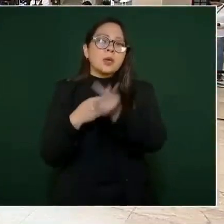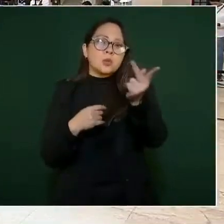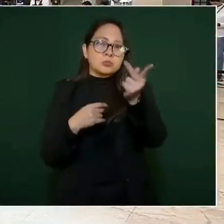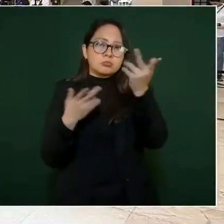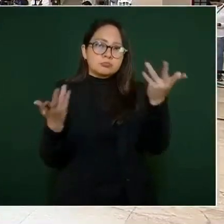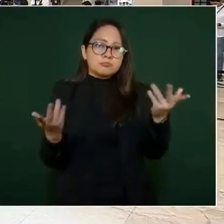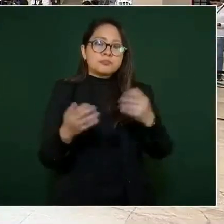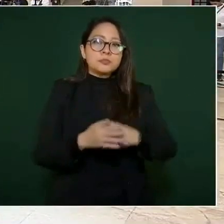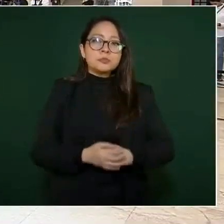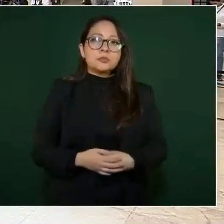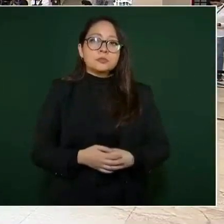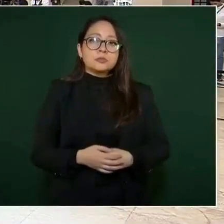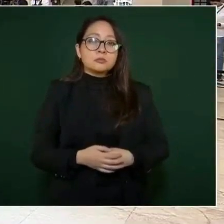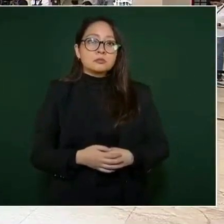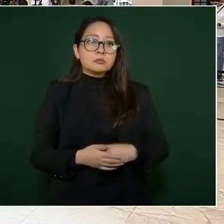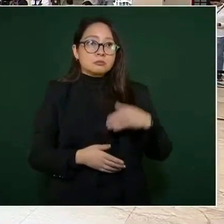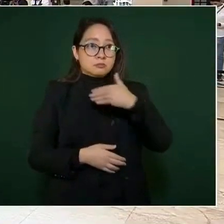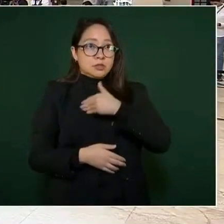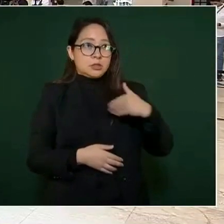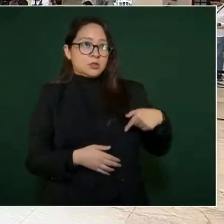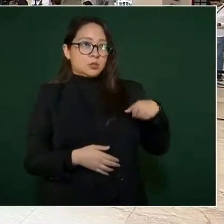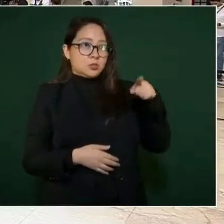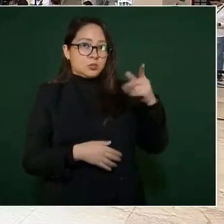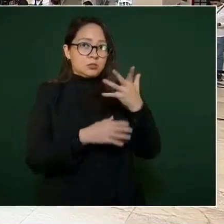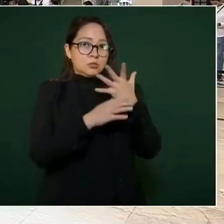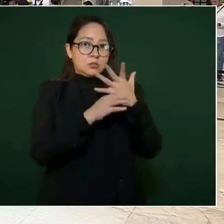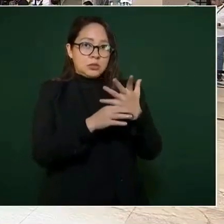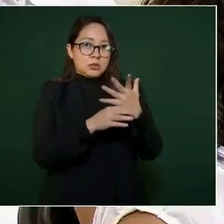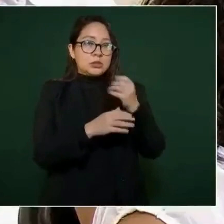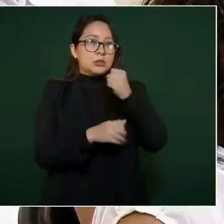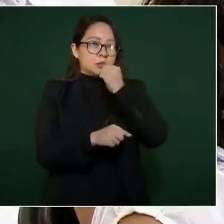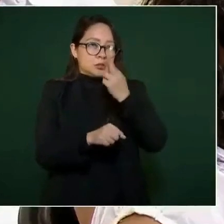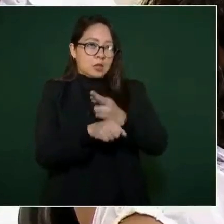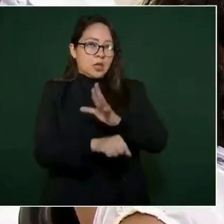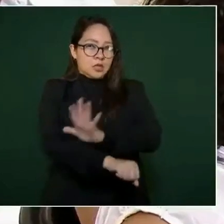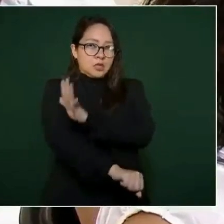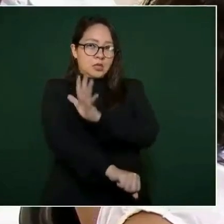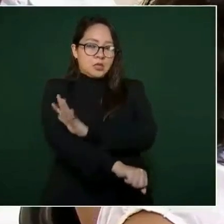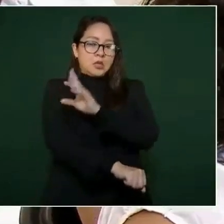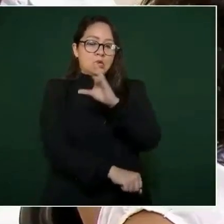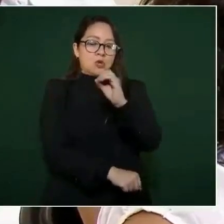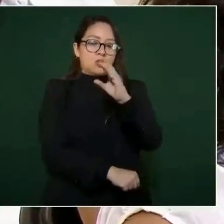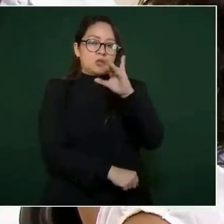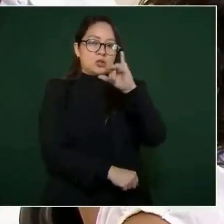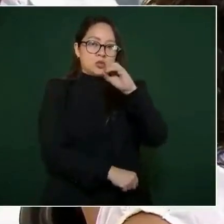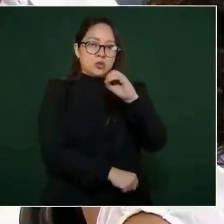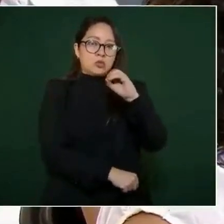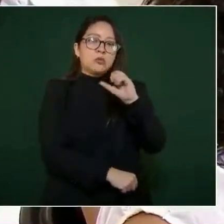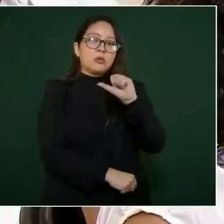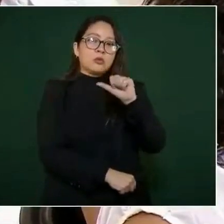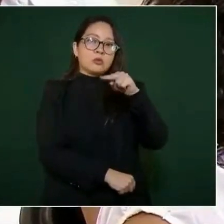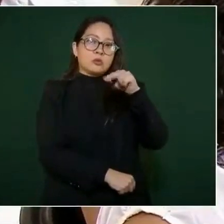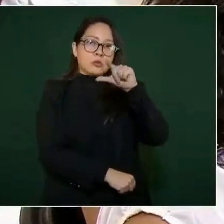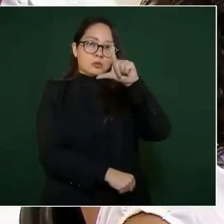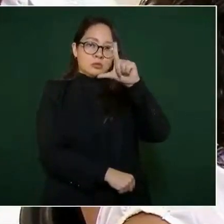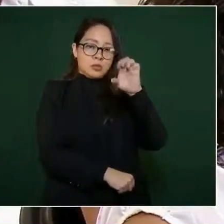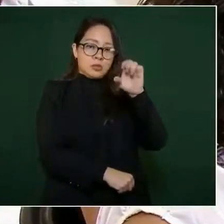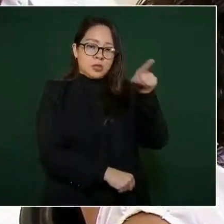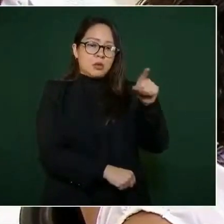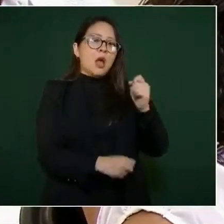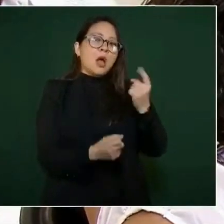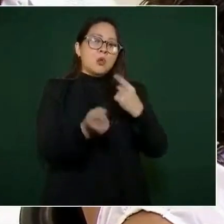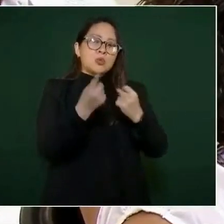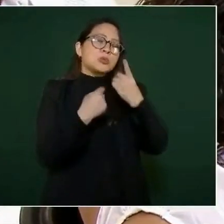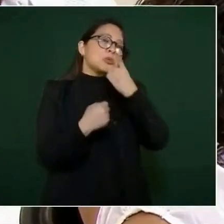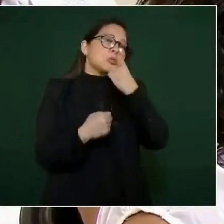Pues en algún momento usted, señor presidente, mencionó a la secretaria de Energía, Rocío Nale, como una, bueno, le llaman corcholatas, ¿no?